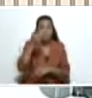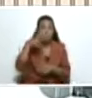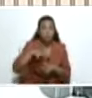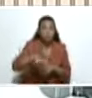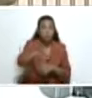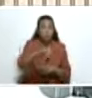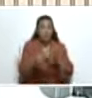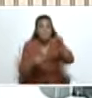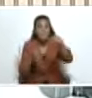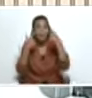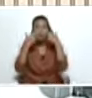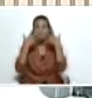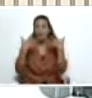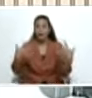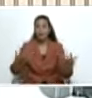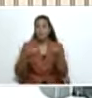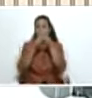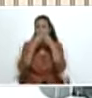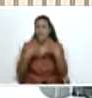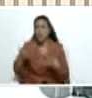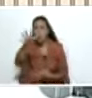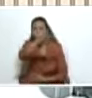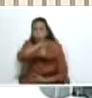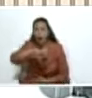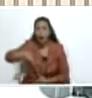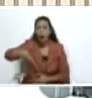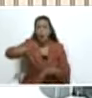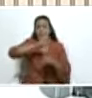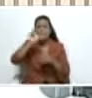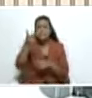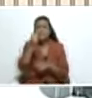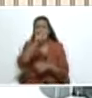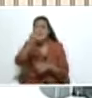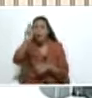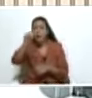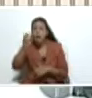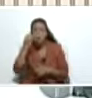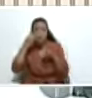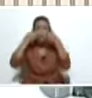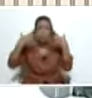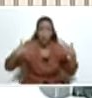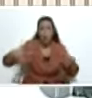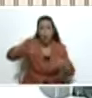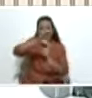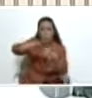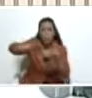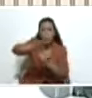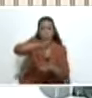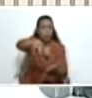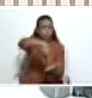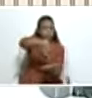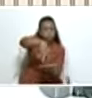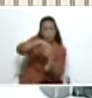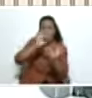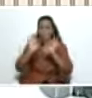Quien va al Guárico se enamora del Guárico. Hermoso por todas las potencialidades, la belleza cultural, la